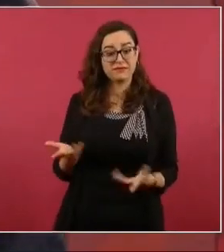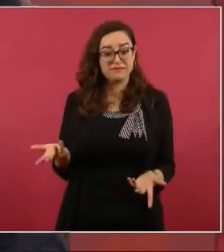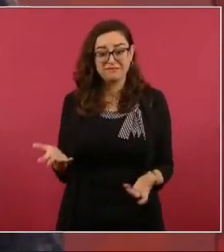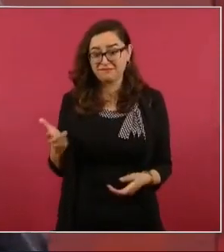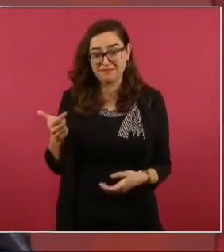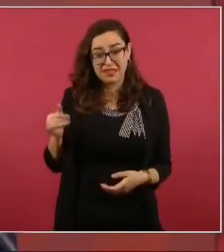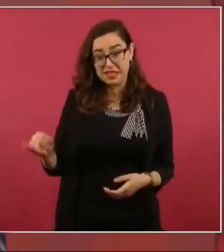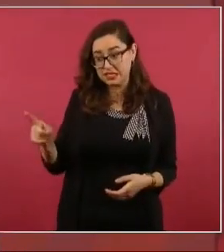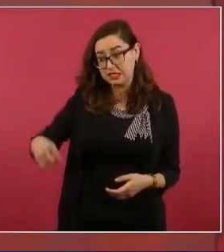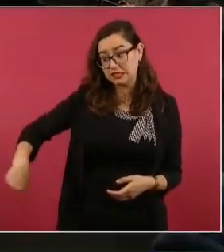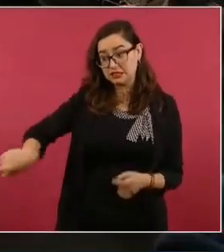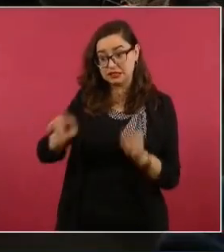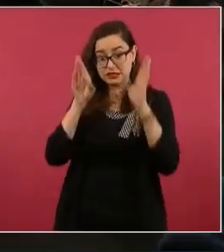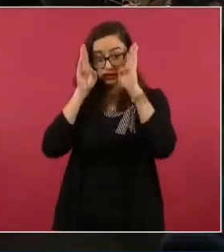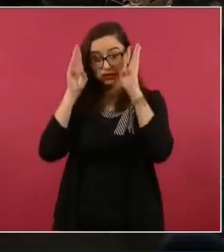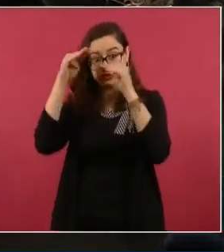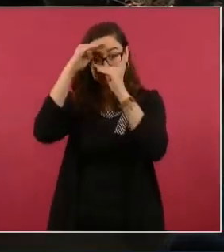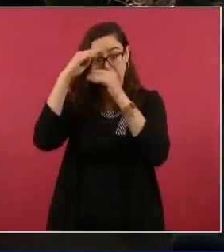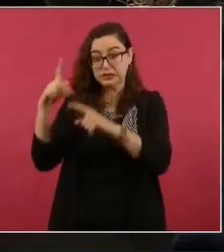para escarmiento,